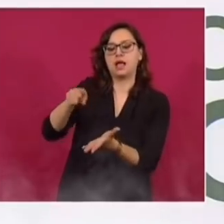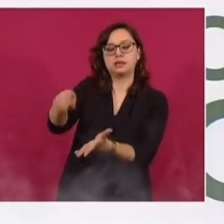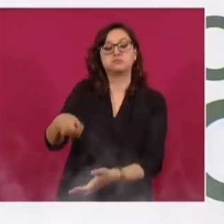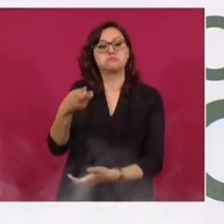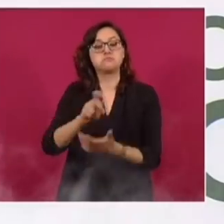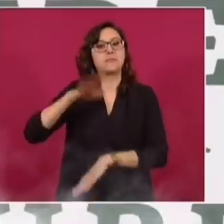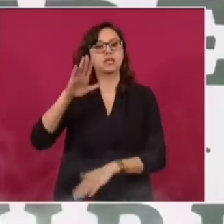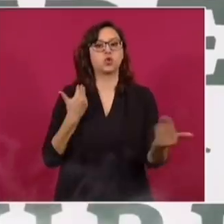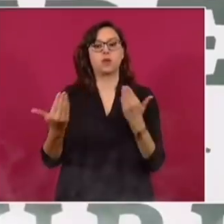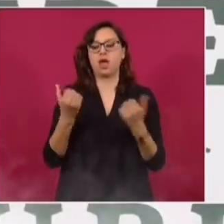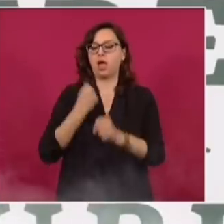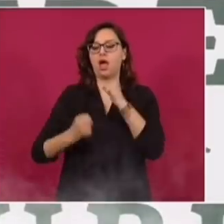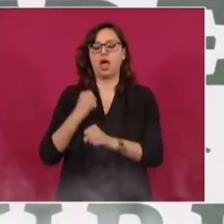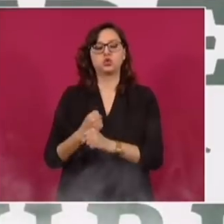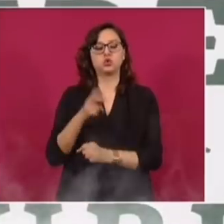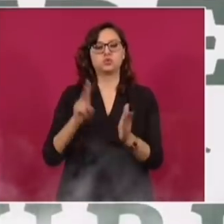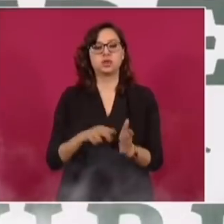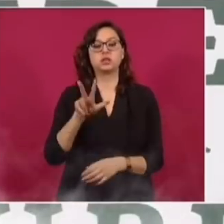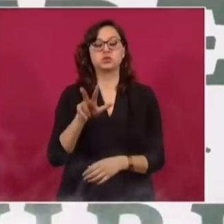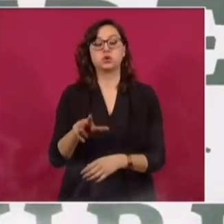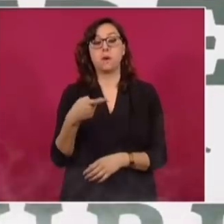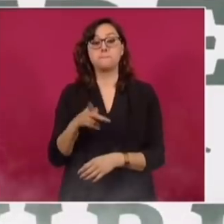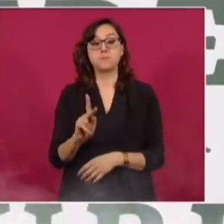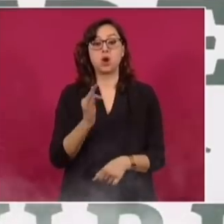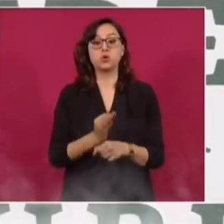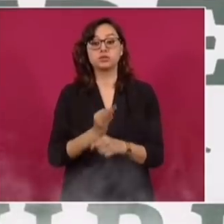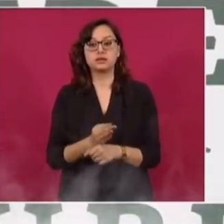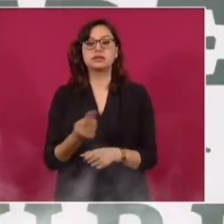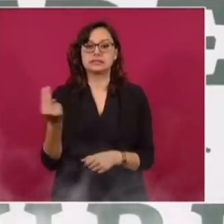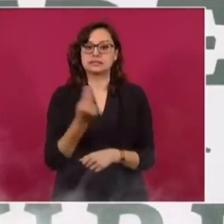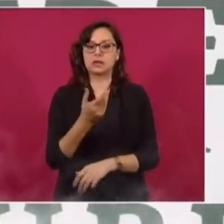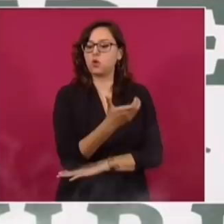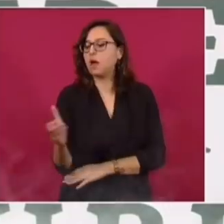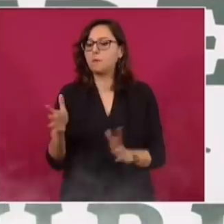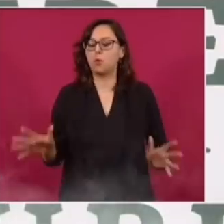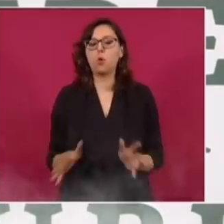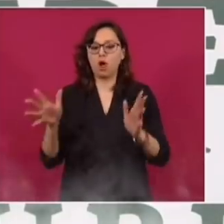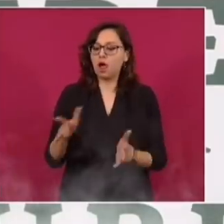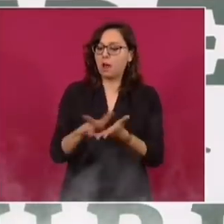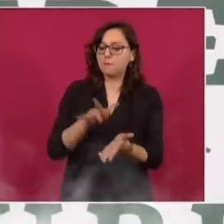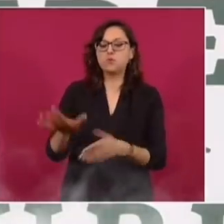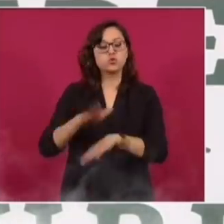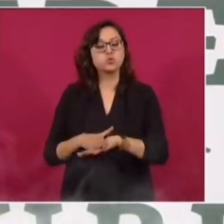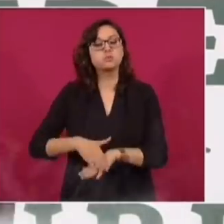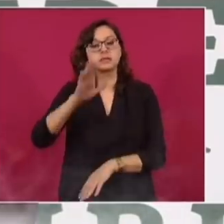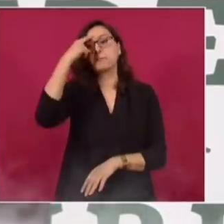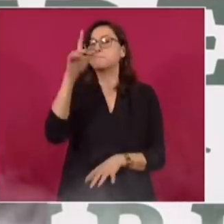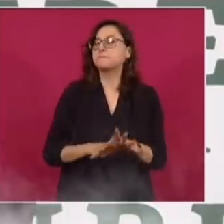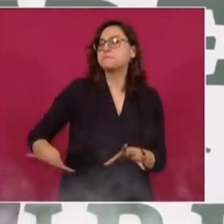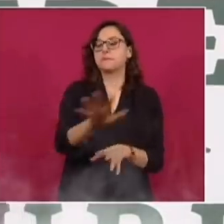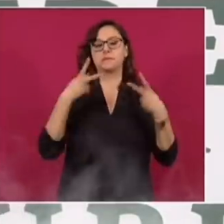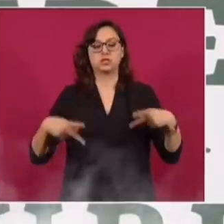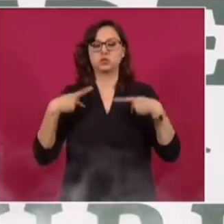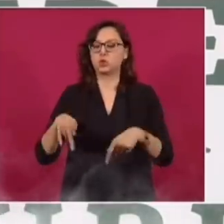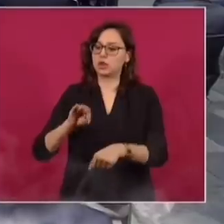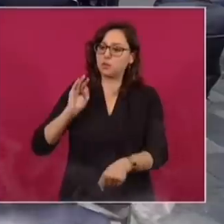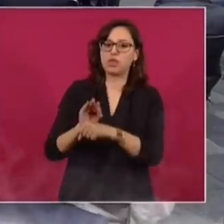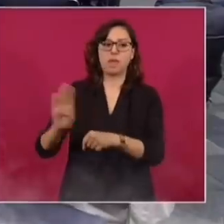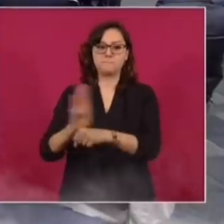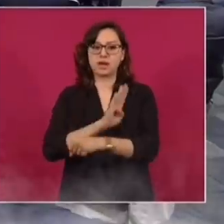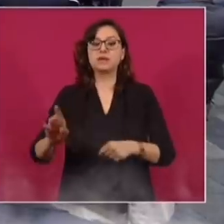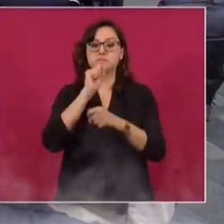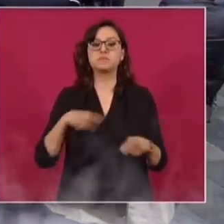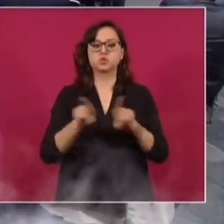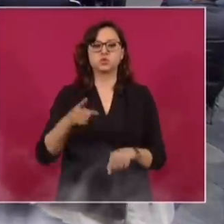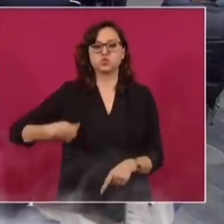alimentos en el país no obstante es indispensable destinar más apoyos al campo para beneficio de sus pobladores y también para avanzar en nuestro propósito